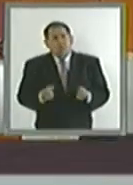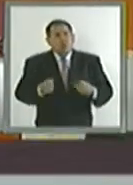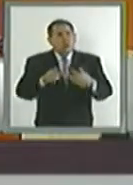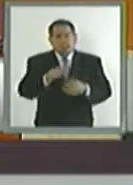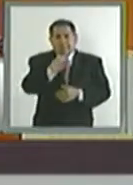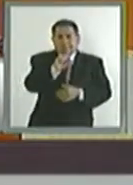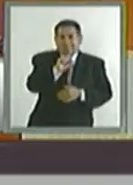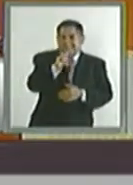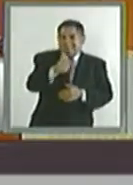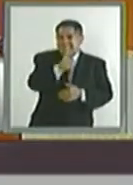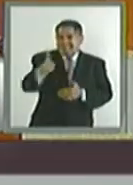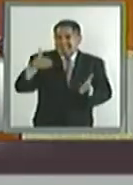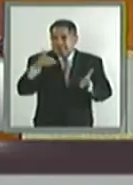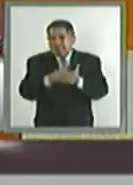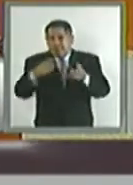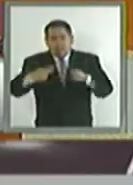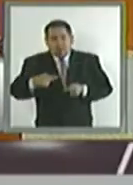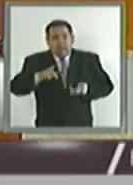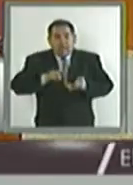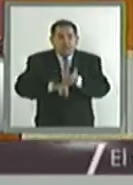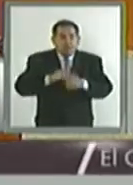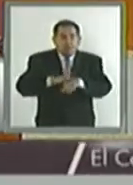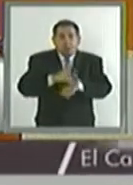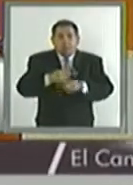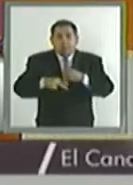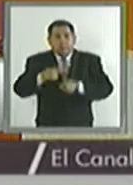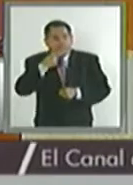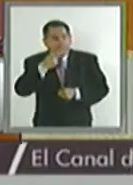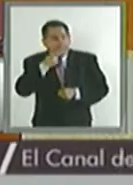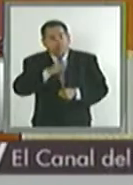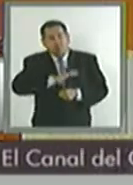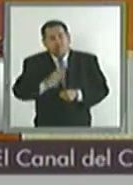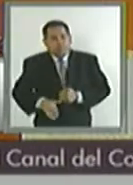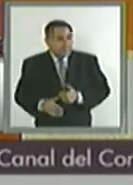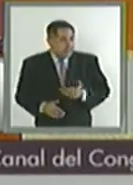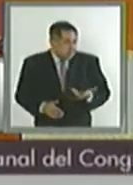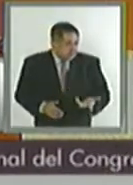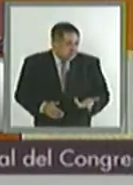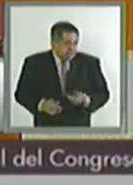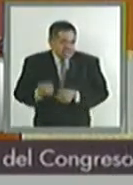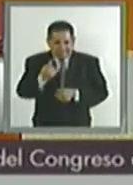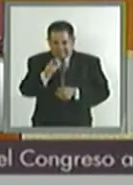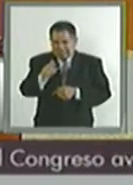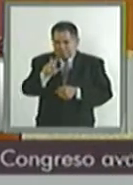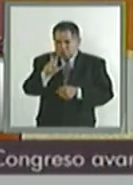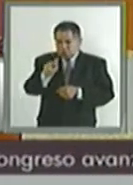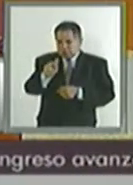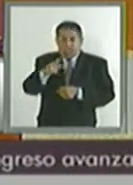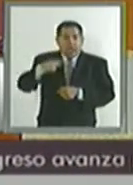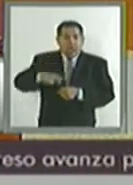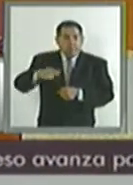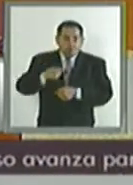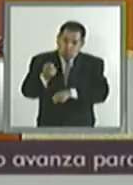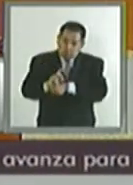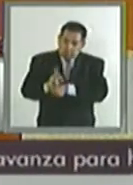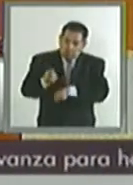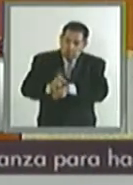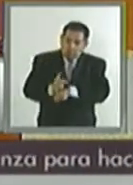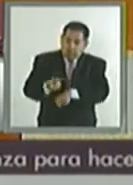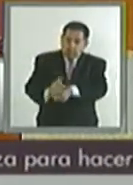66 mil personas por causas relacionadas al tabaco, es decir, 180 personas